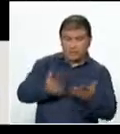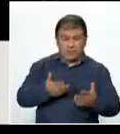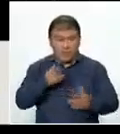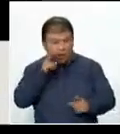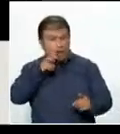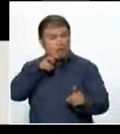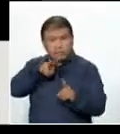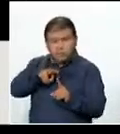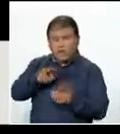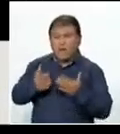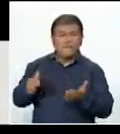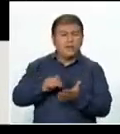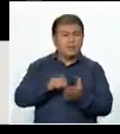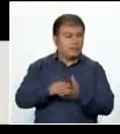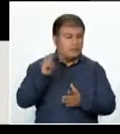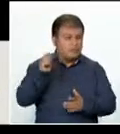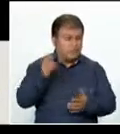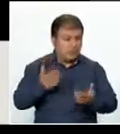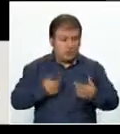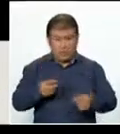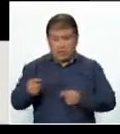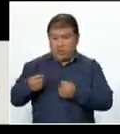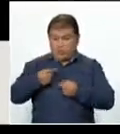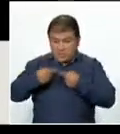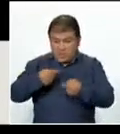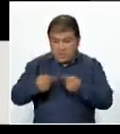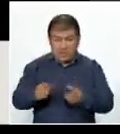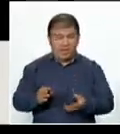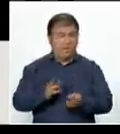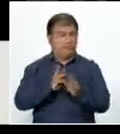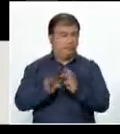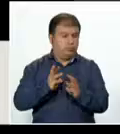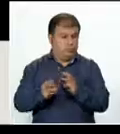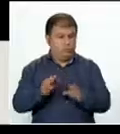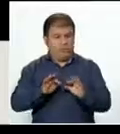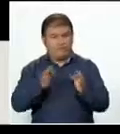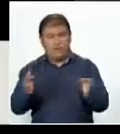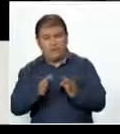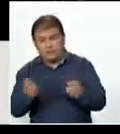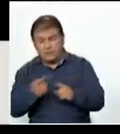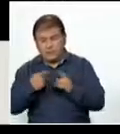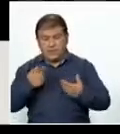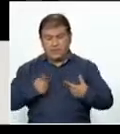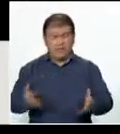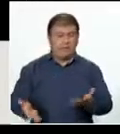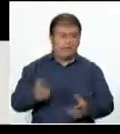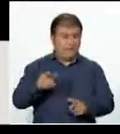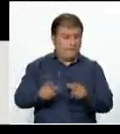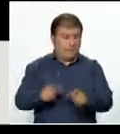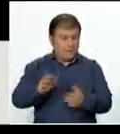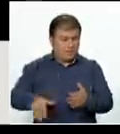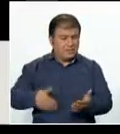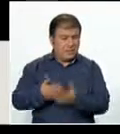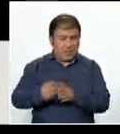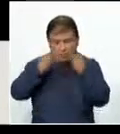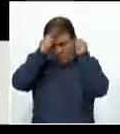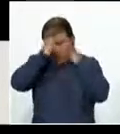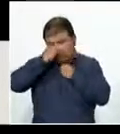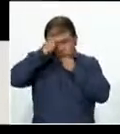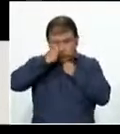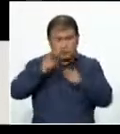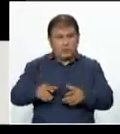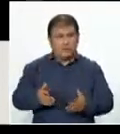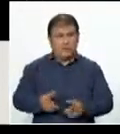pudo ver algo más? Porque según lo que dicen acá en los medios ya, en las redes, es de que se trataría de personas que han llegado encapuchadas,